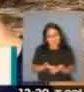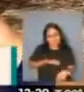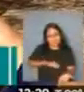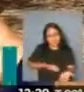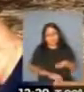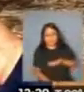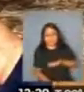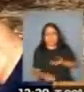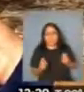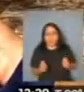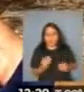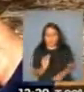darle de comer a la pachama